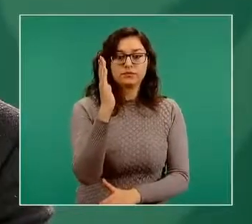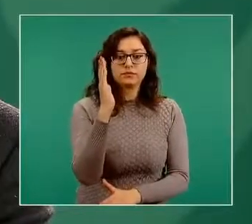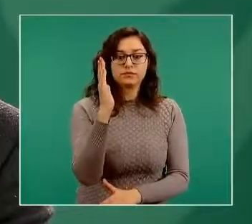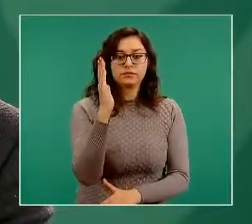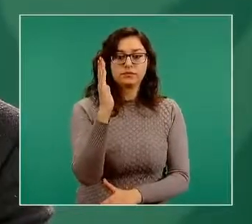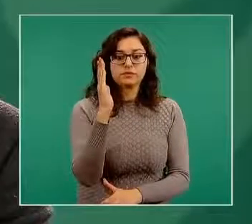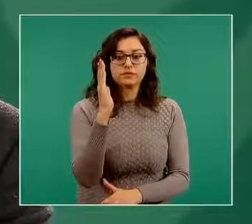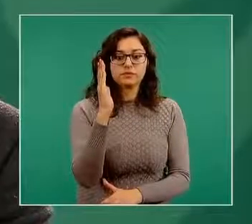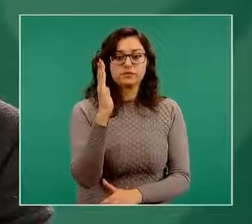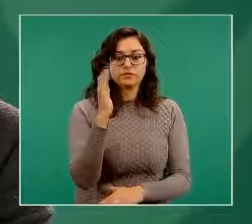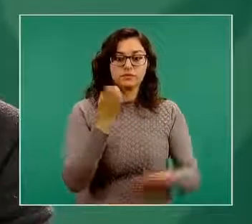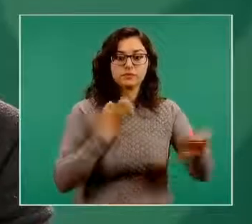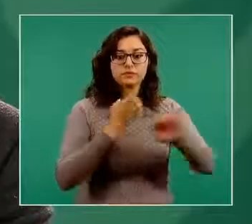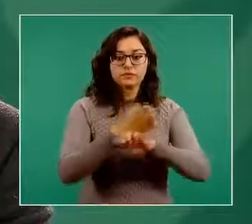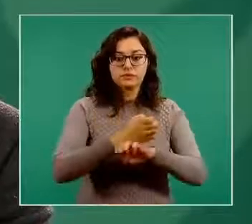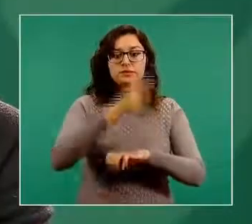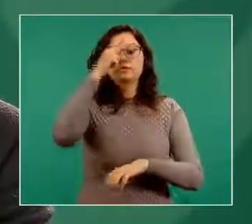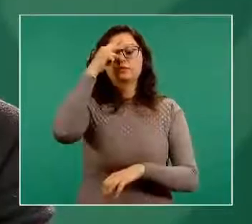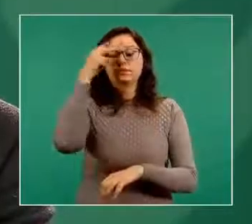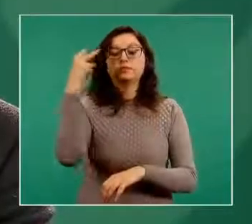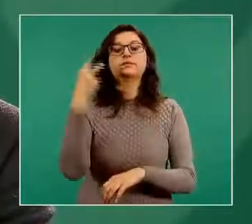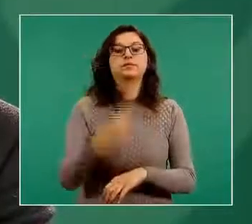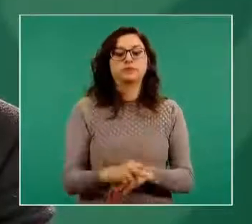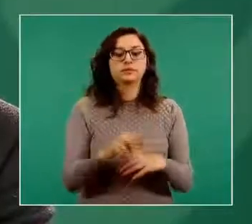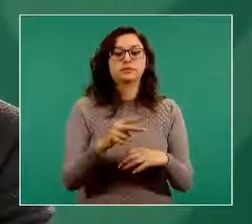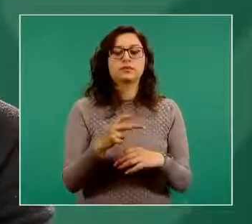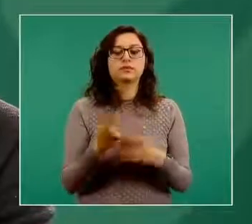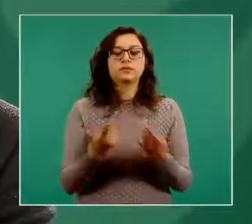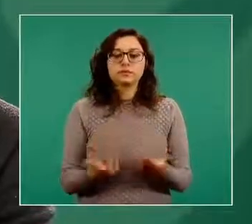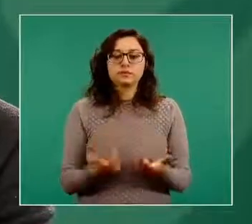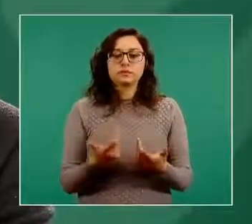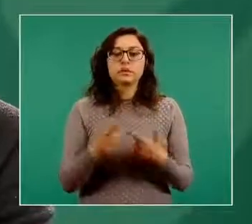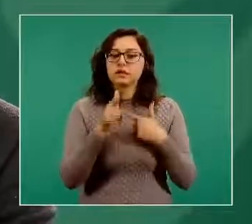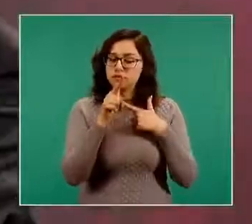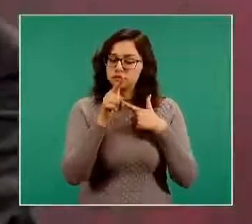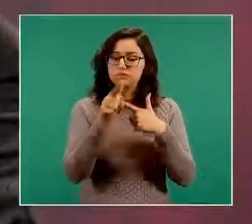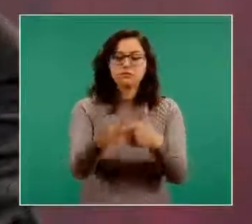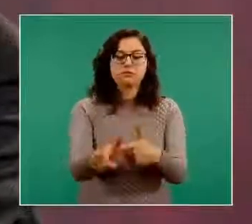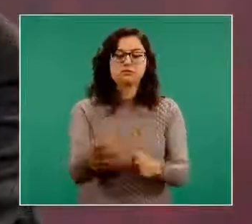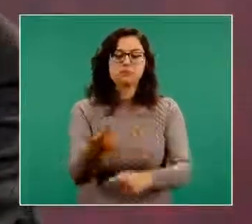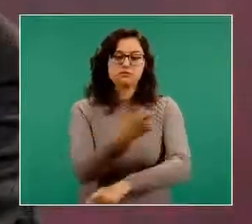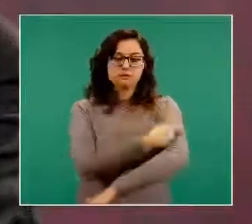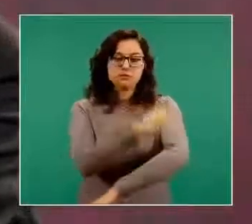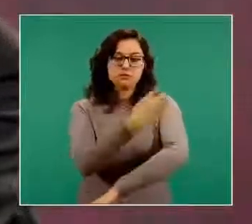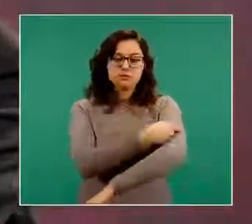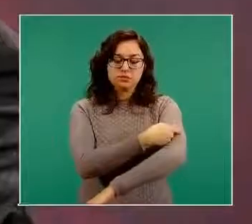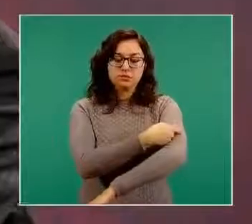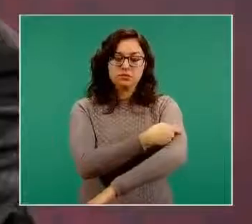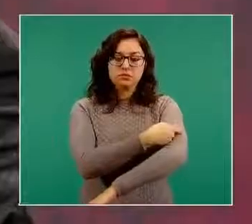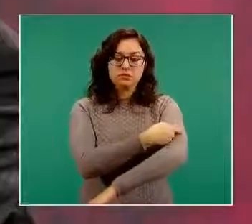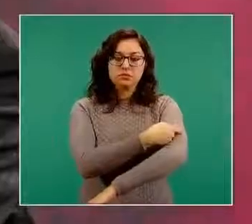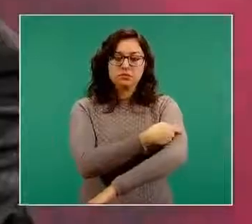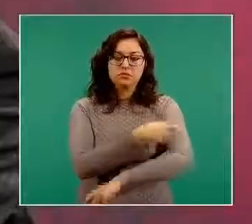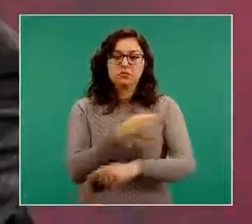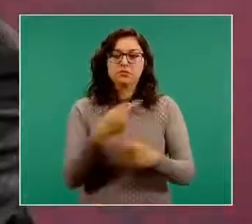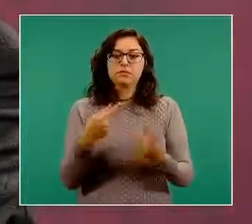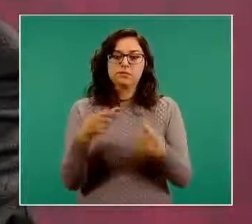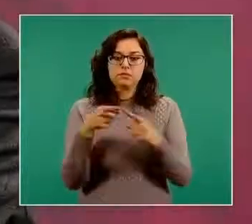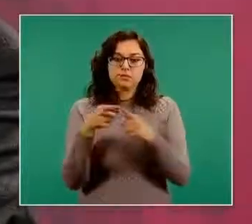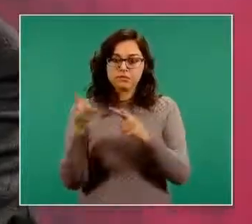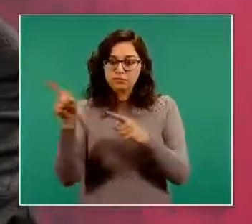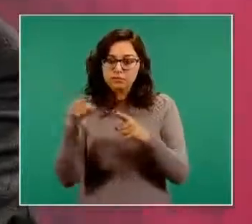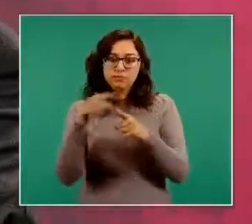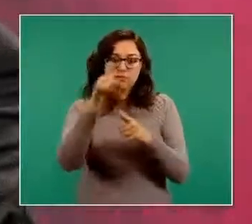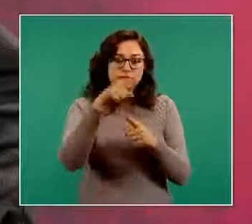al Estado de México para que de ahí sean distribuidas hacia la región y